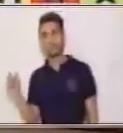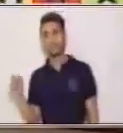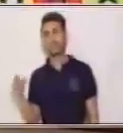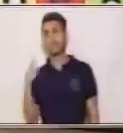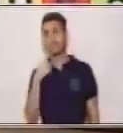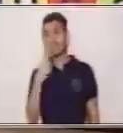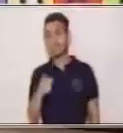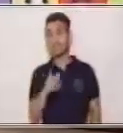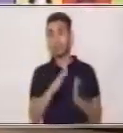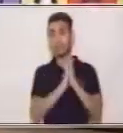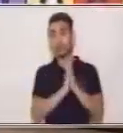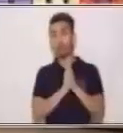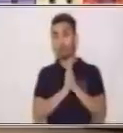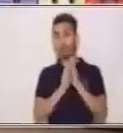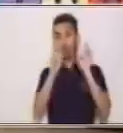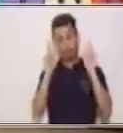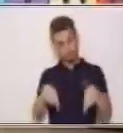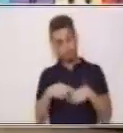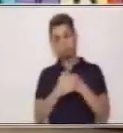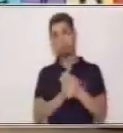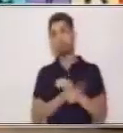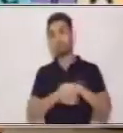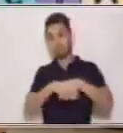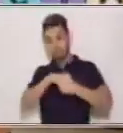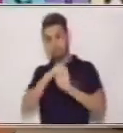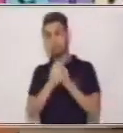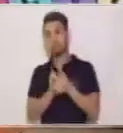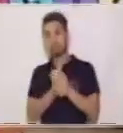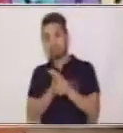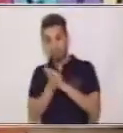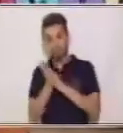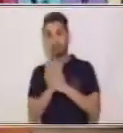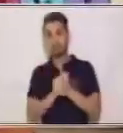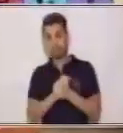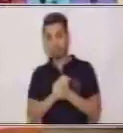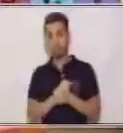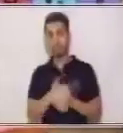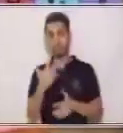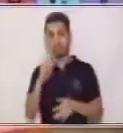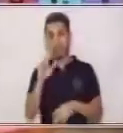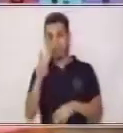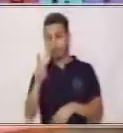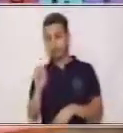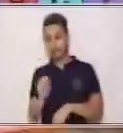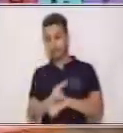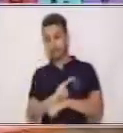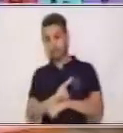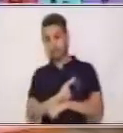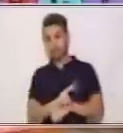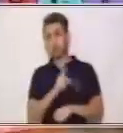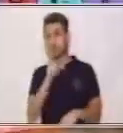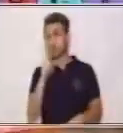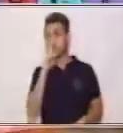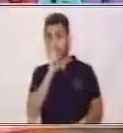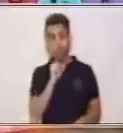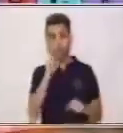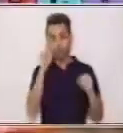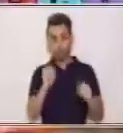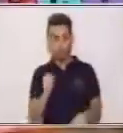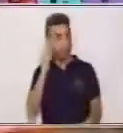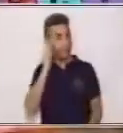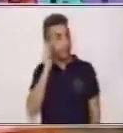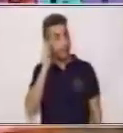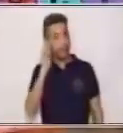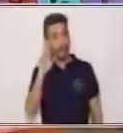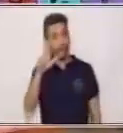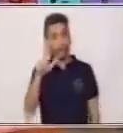Nos dice, por favor, lávate las manos con abundante agua y jabón, al menos 20 segundos. Si no tienes, utiliza gel